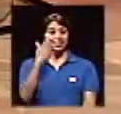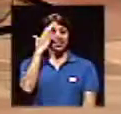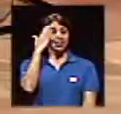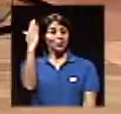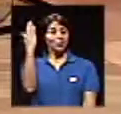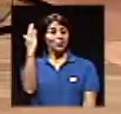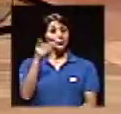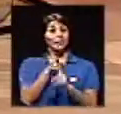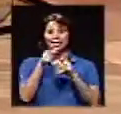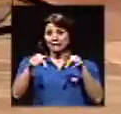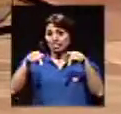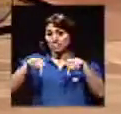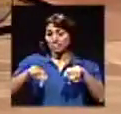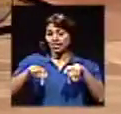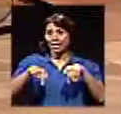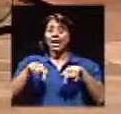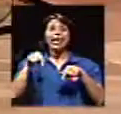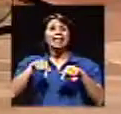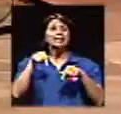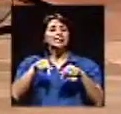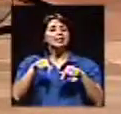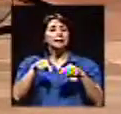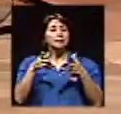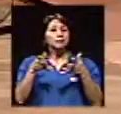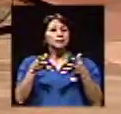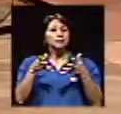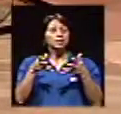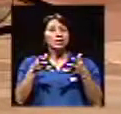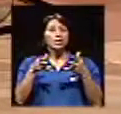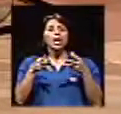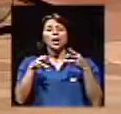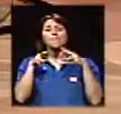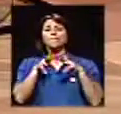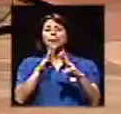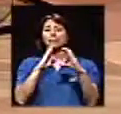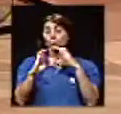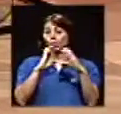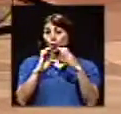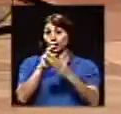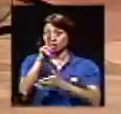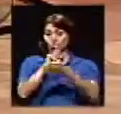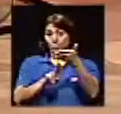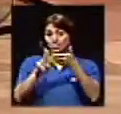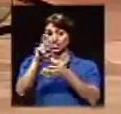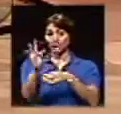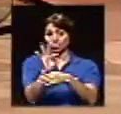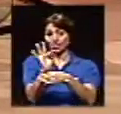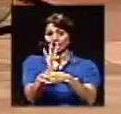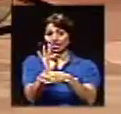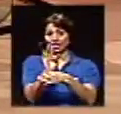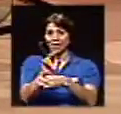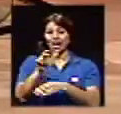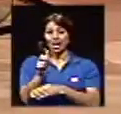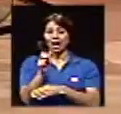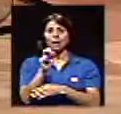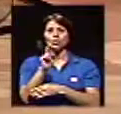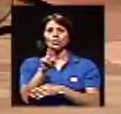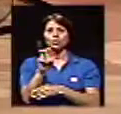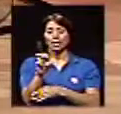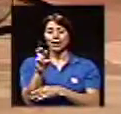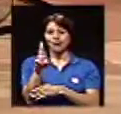les saludamos desde este medio universitario de televisión, Canal